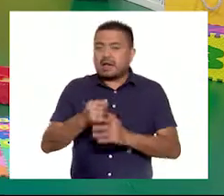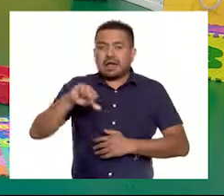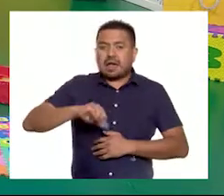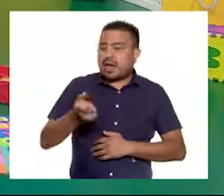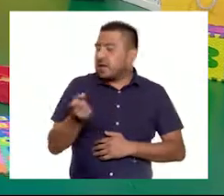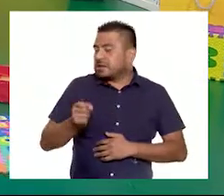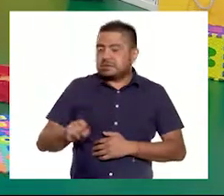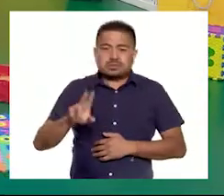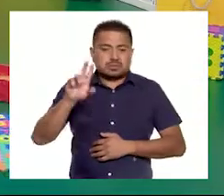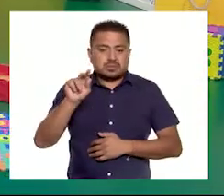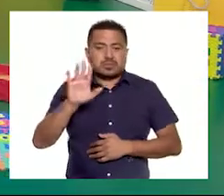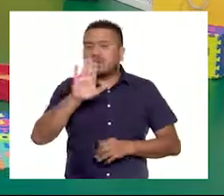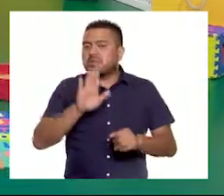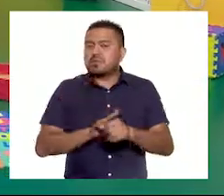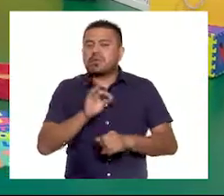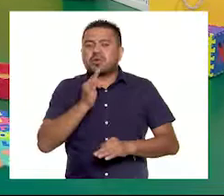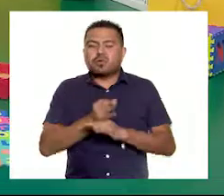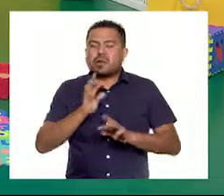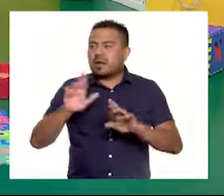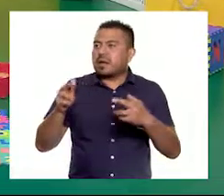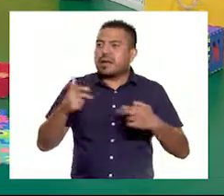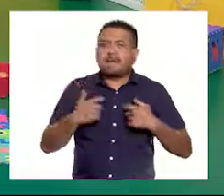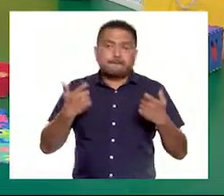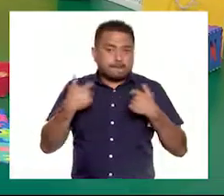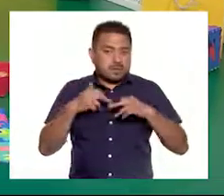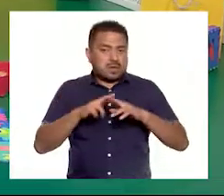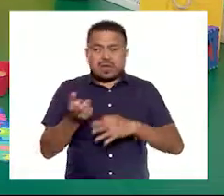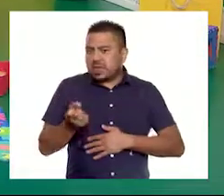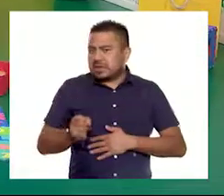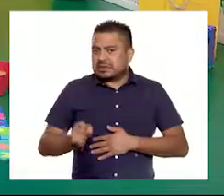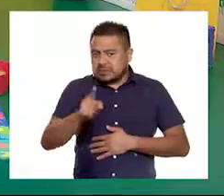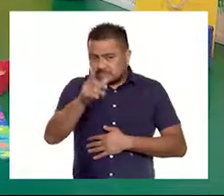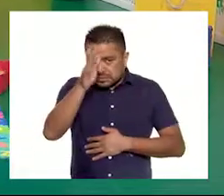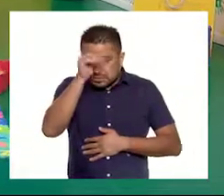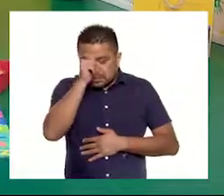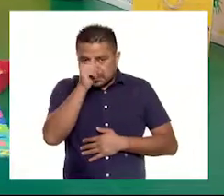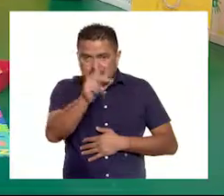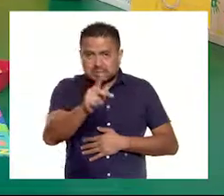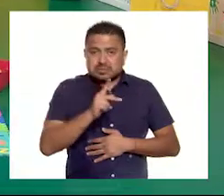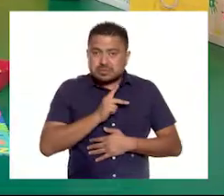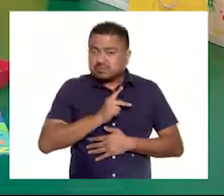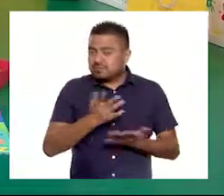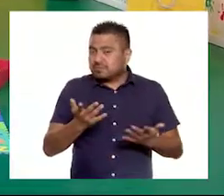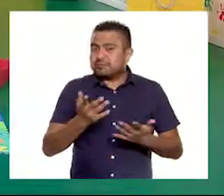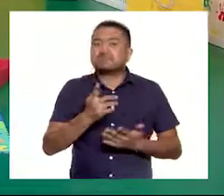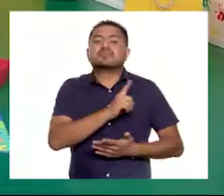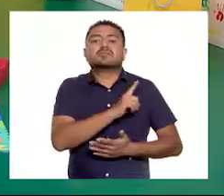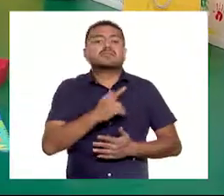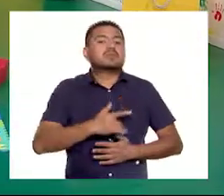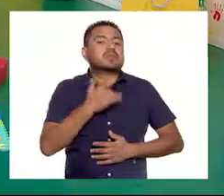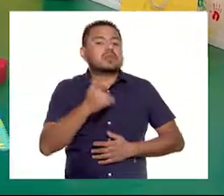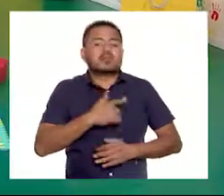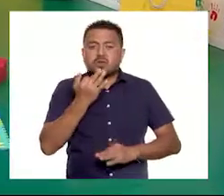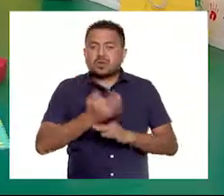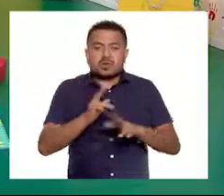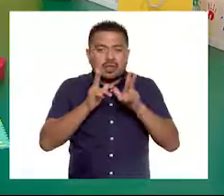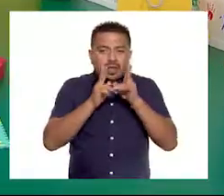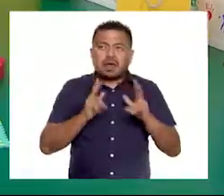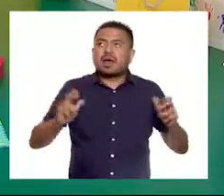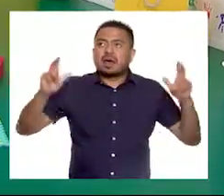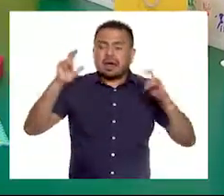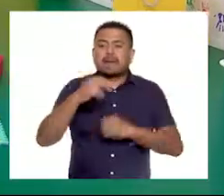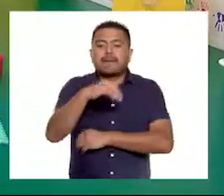así. Y tampoco puedo recibir a los profesores de esta manera. ¿Están de acuerdo, niñas y niños? Así que, ¿qué les parece si vamos con Ajo Listo?